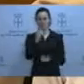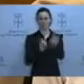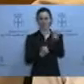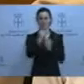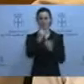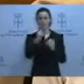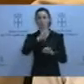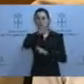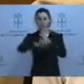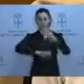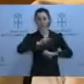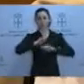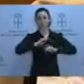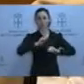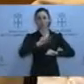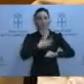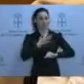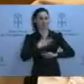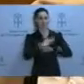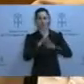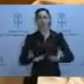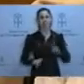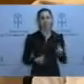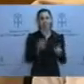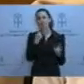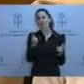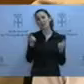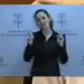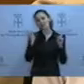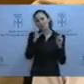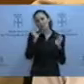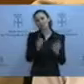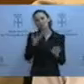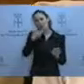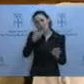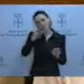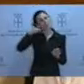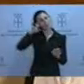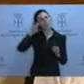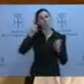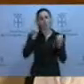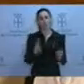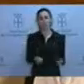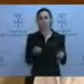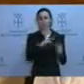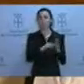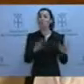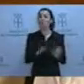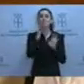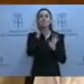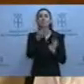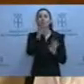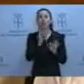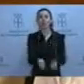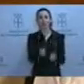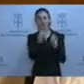buscan patronos privados en el cual dice no solamente por el dinero, sino que podría probar conocimiento y experiencia. El año 2009, efectivamente, y ahí, mire, usted me ha